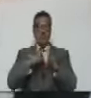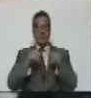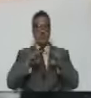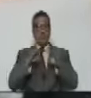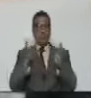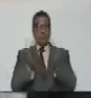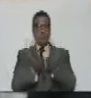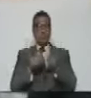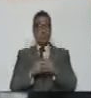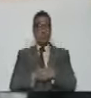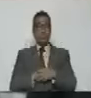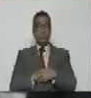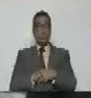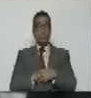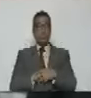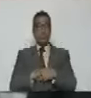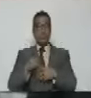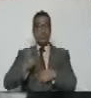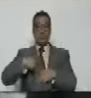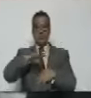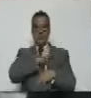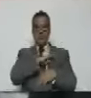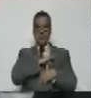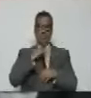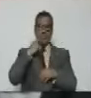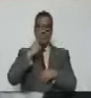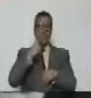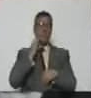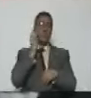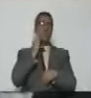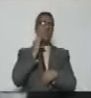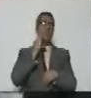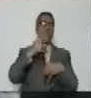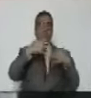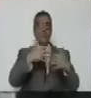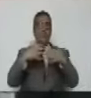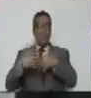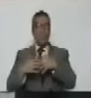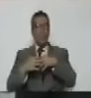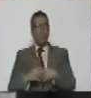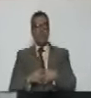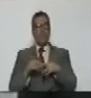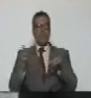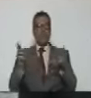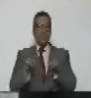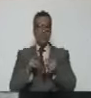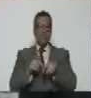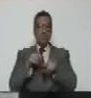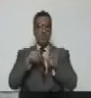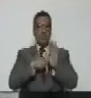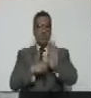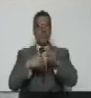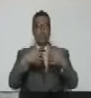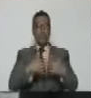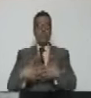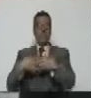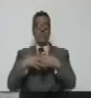mundo, que nos ve a nosotros como un ejemplo de lucha irreductible frente al